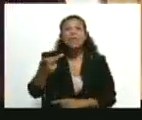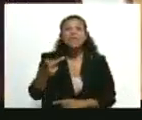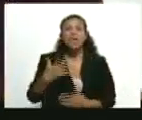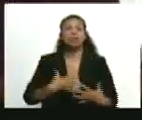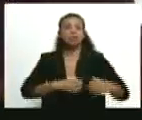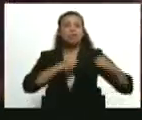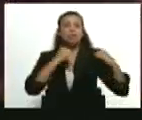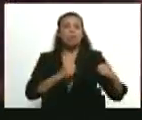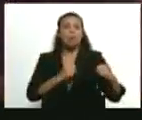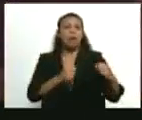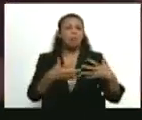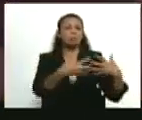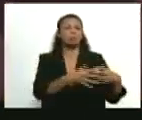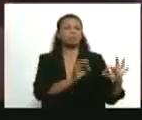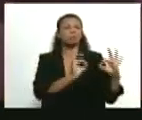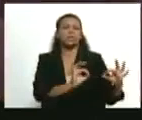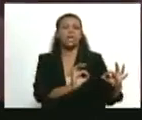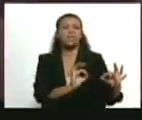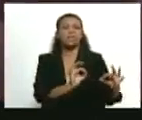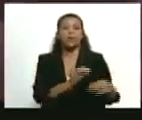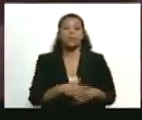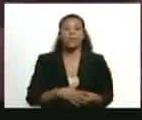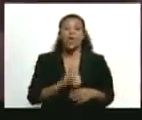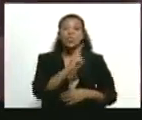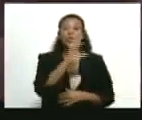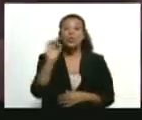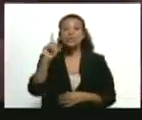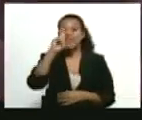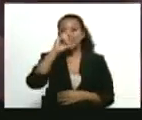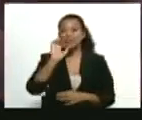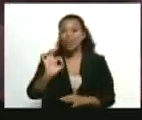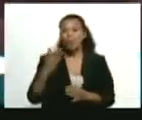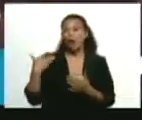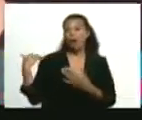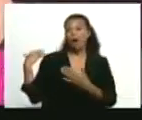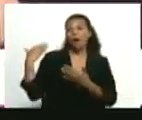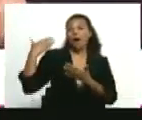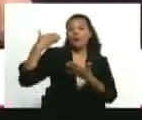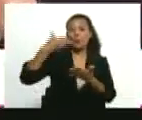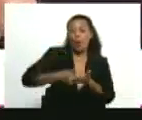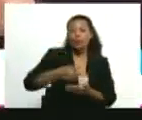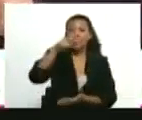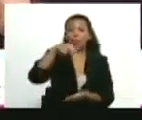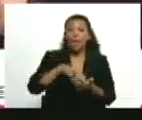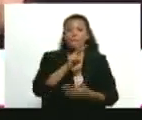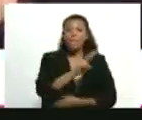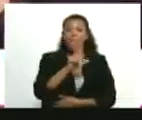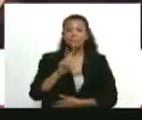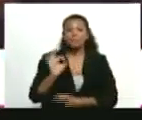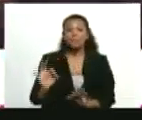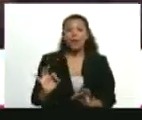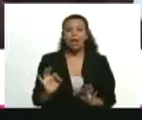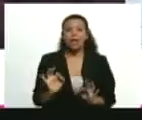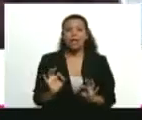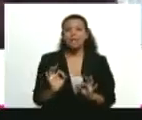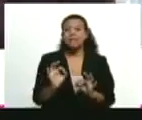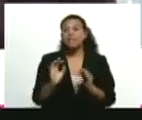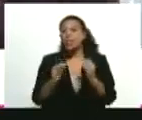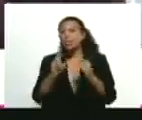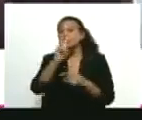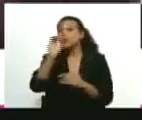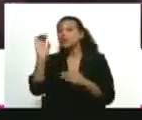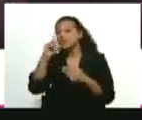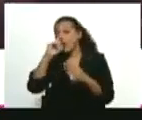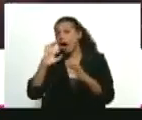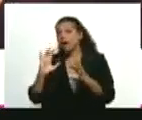imperial que durante los 200 pasados años, y seguramente durante los 200 que vienen, si